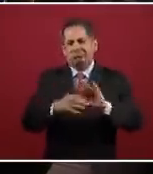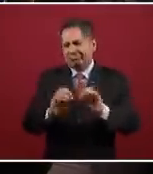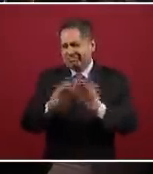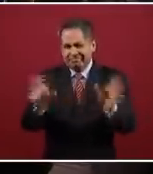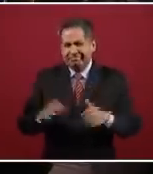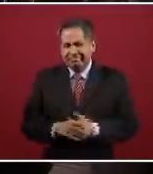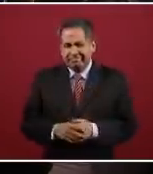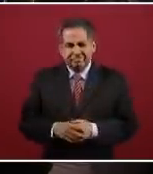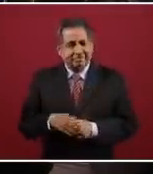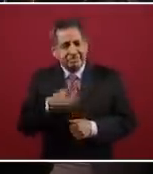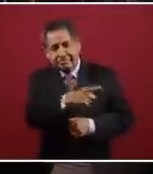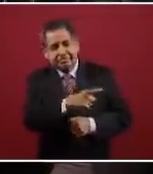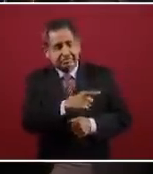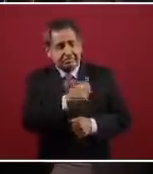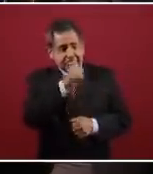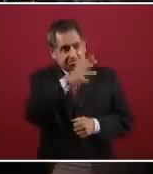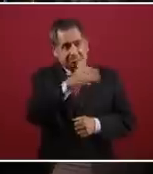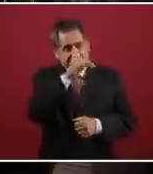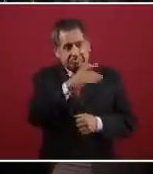no funciona